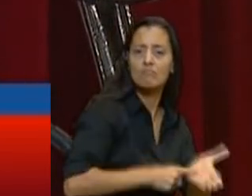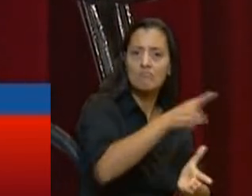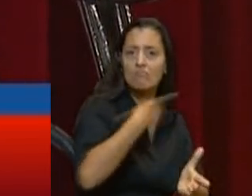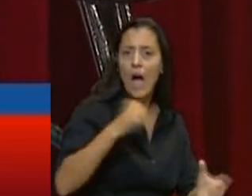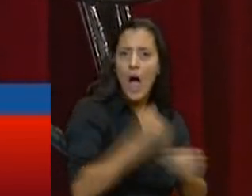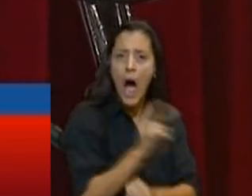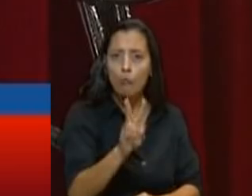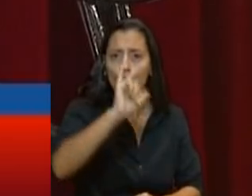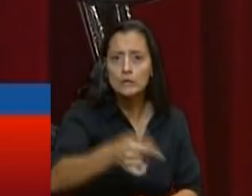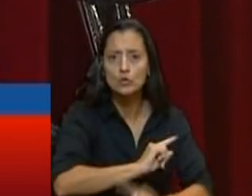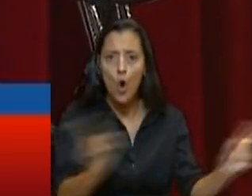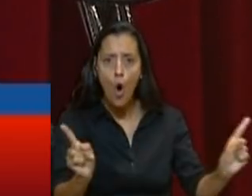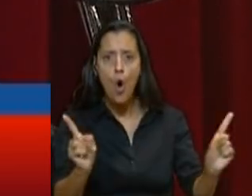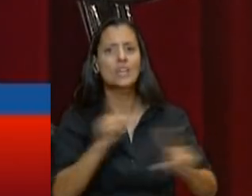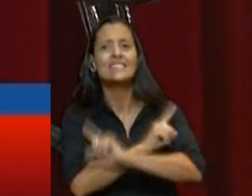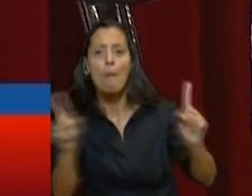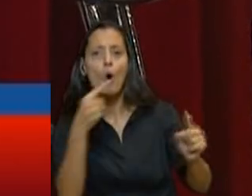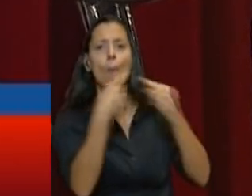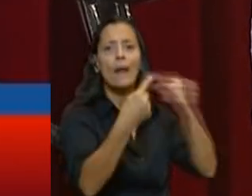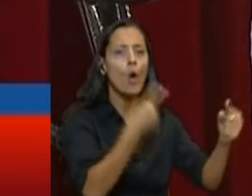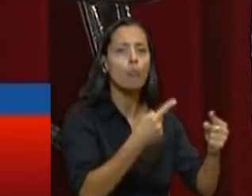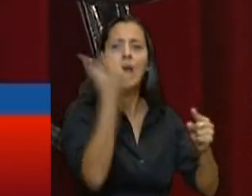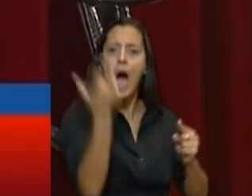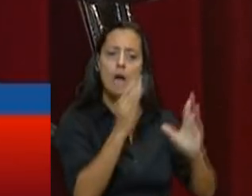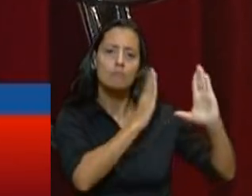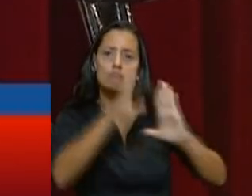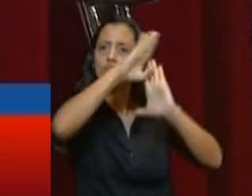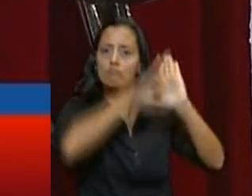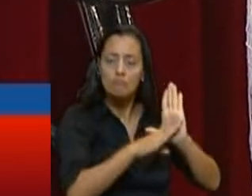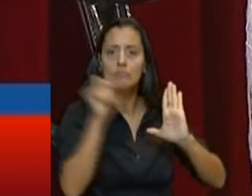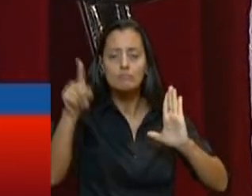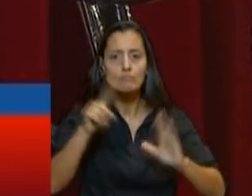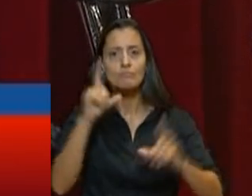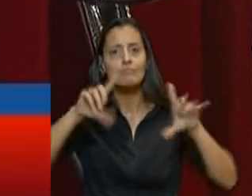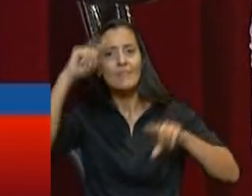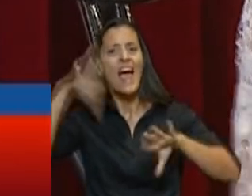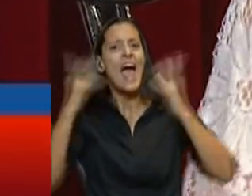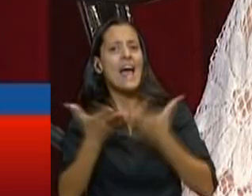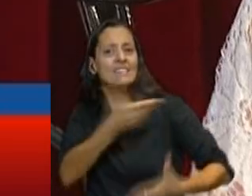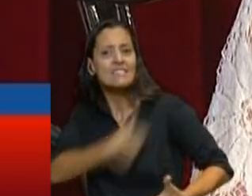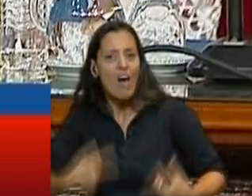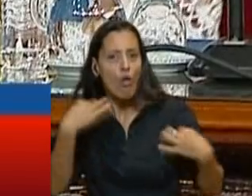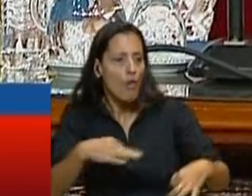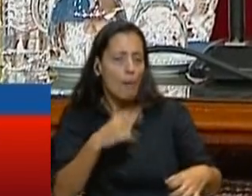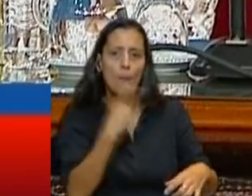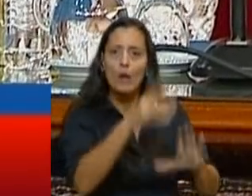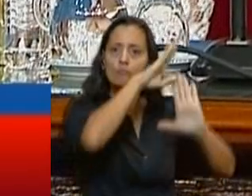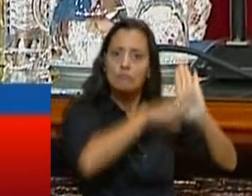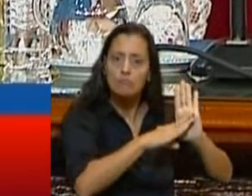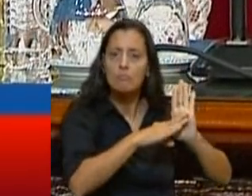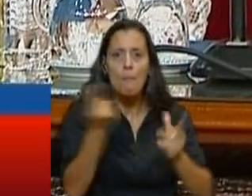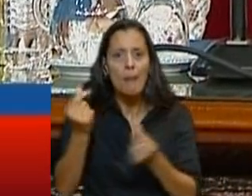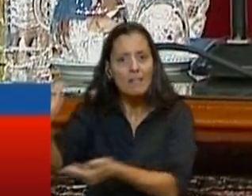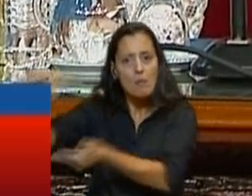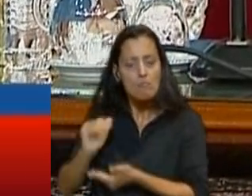endeudamiento, ni fue consultado respecto de las obligaciones que el Estado asumía al tiempo de tomar esa deuda. El dinero que